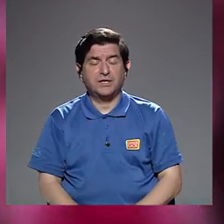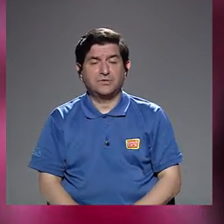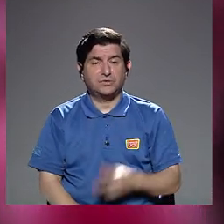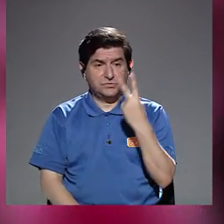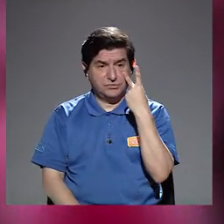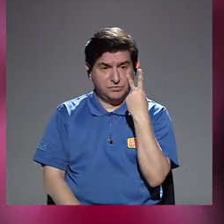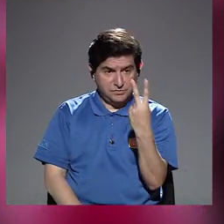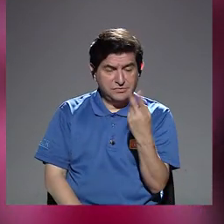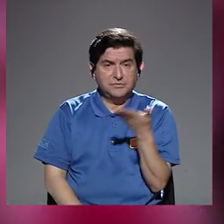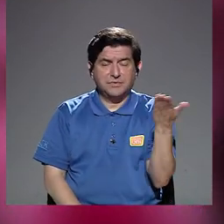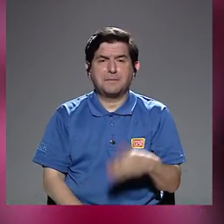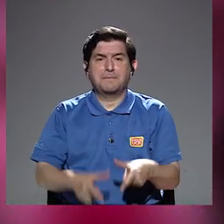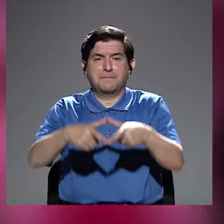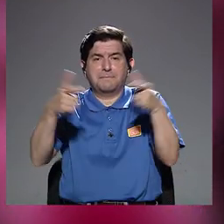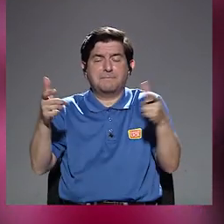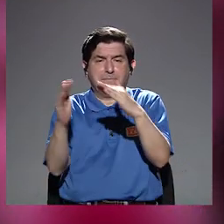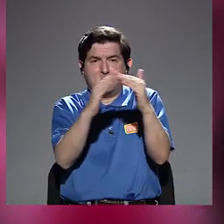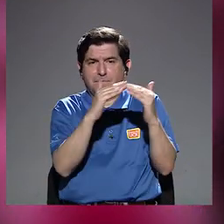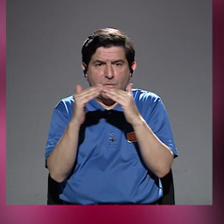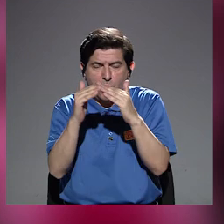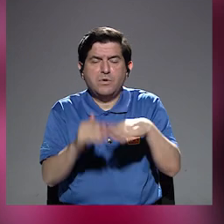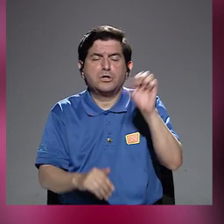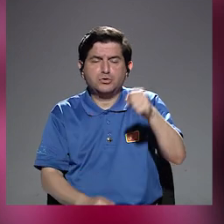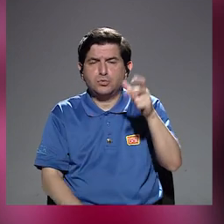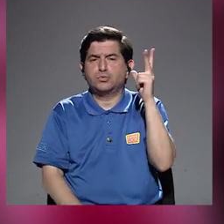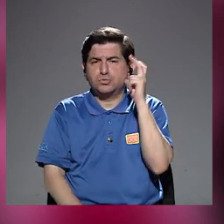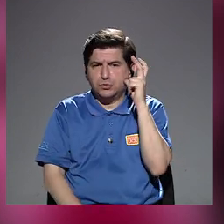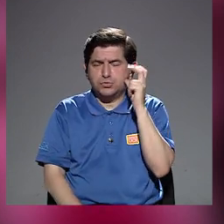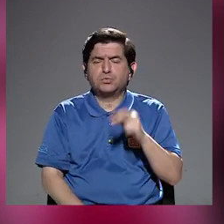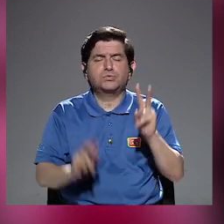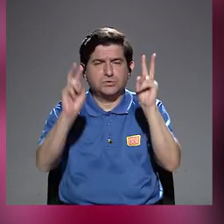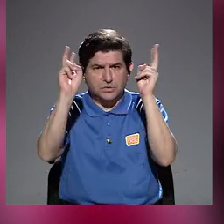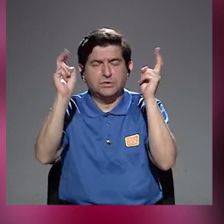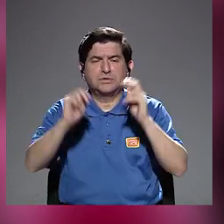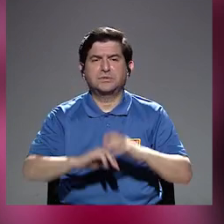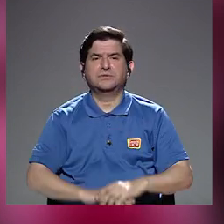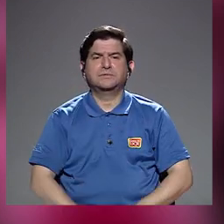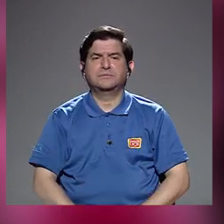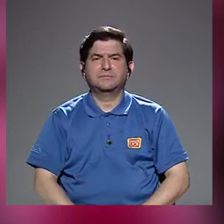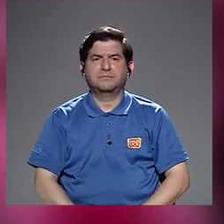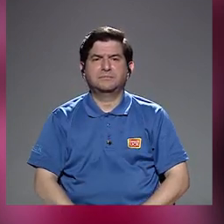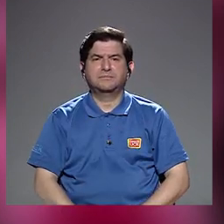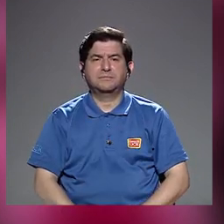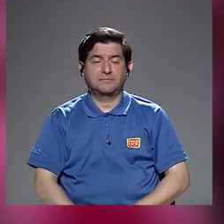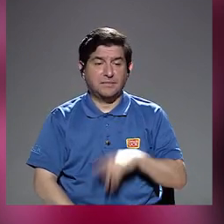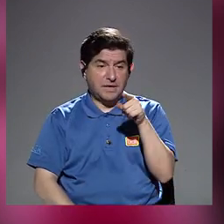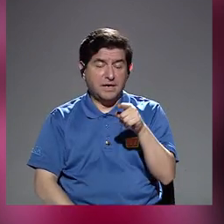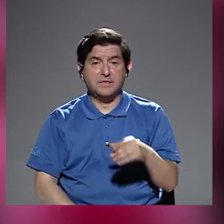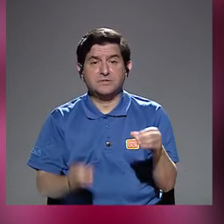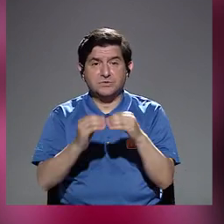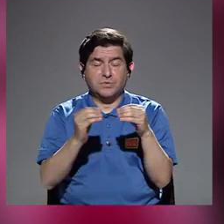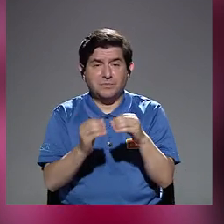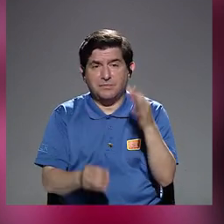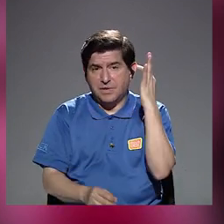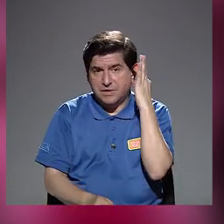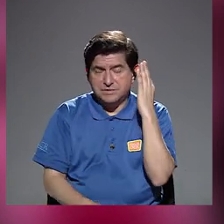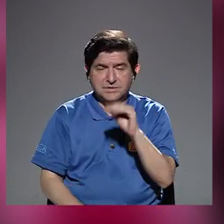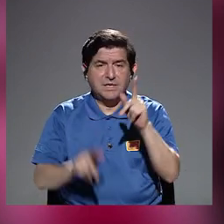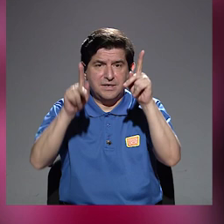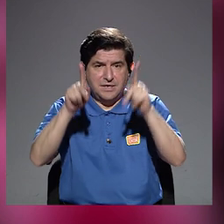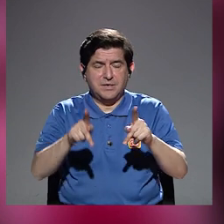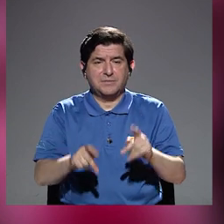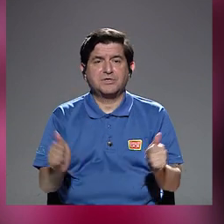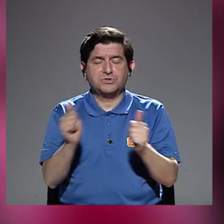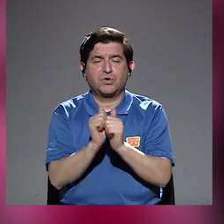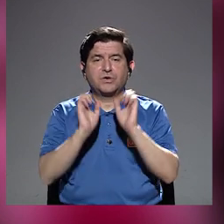pudimos ver que la mayoría de la población sí ha escuchado respecto al tema, y esto es mayor entre las mujeres y entre